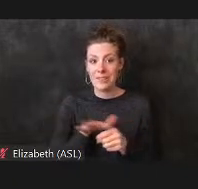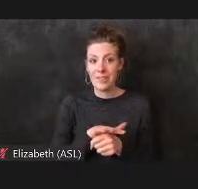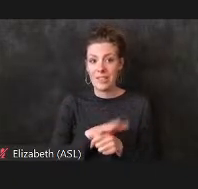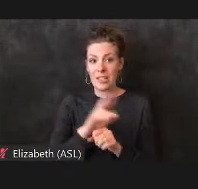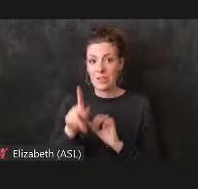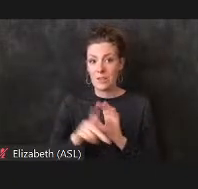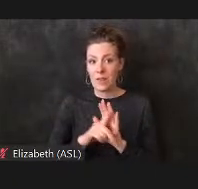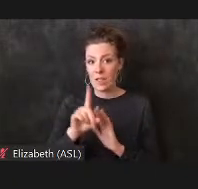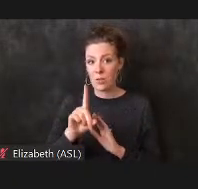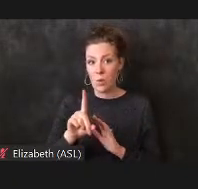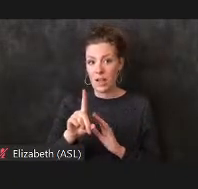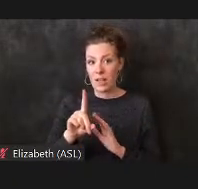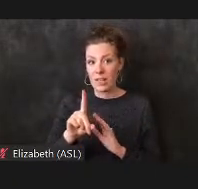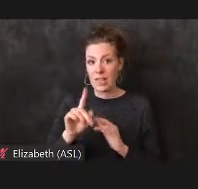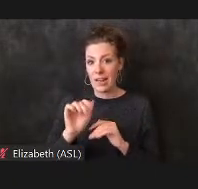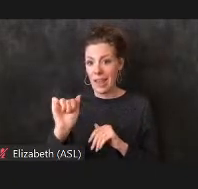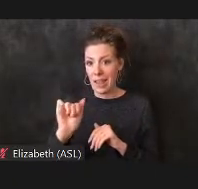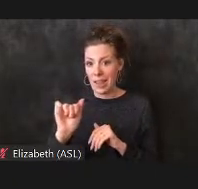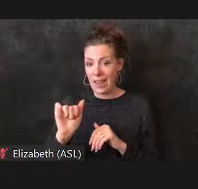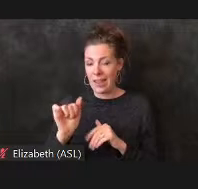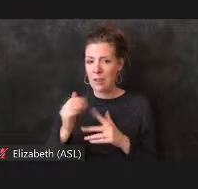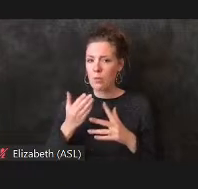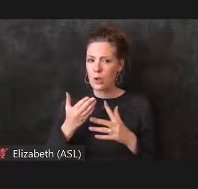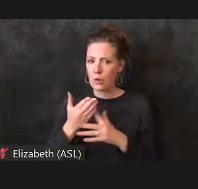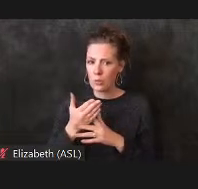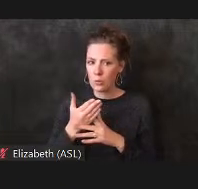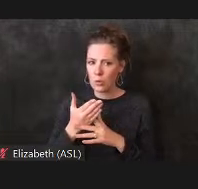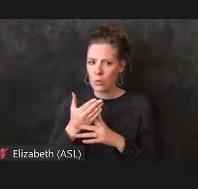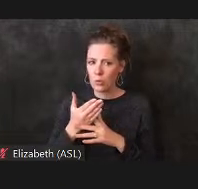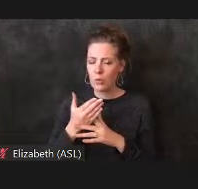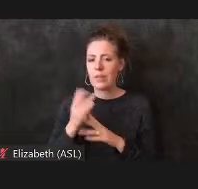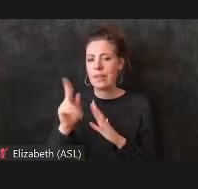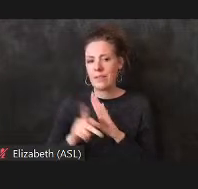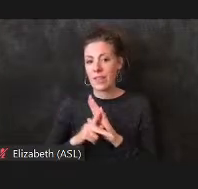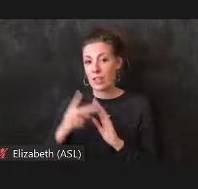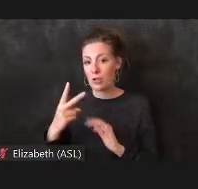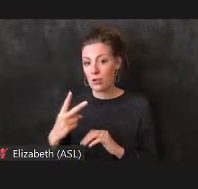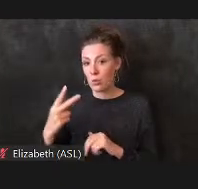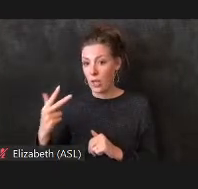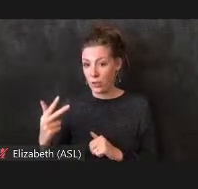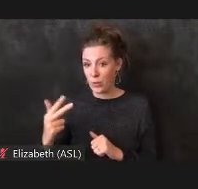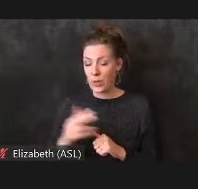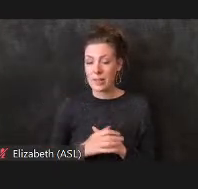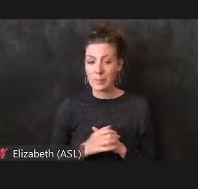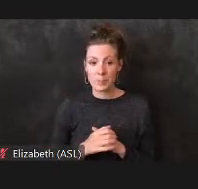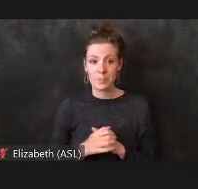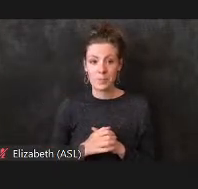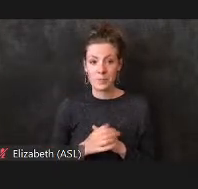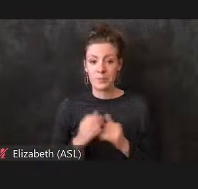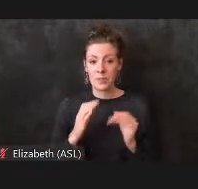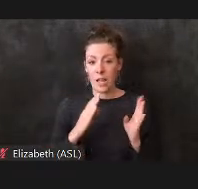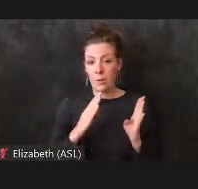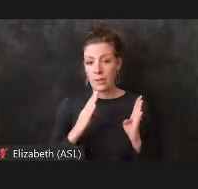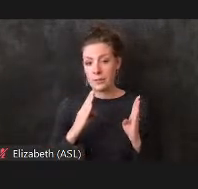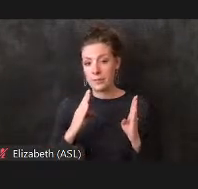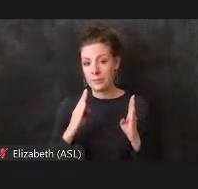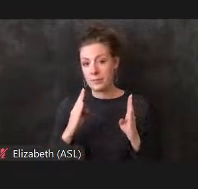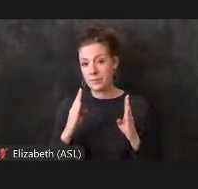1 and are well through tiers 2 and 3. Ahorita estamos por el tier, las